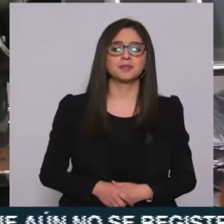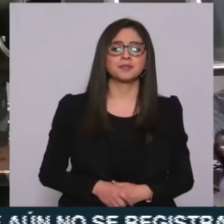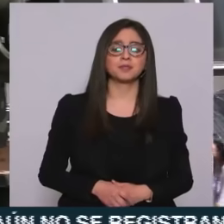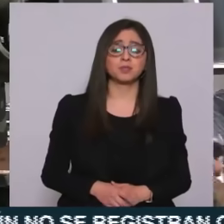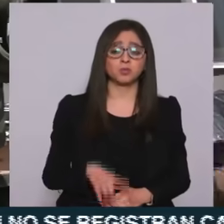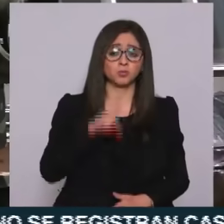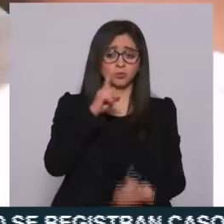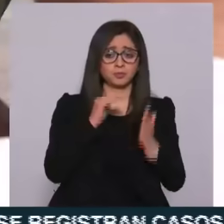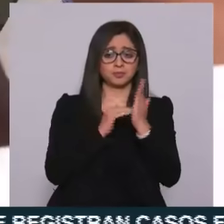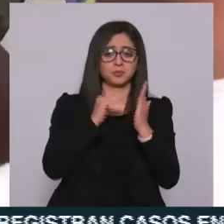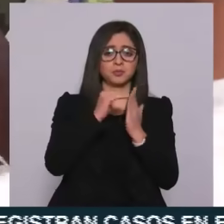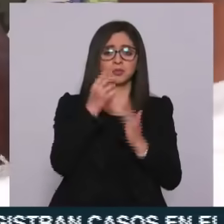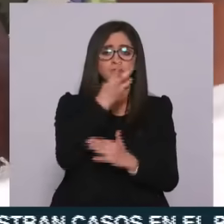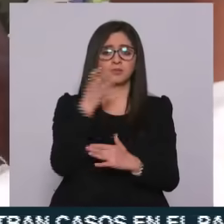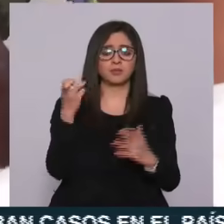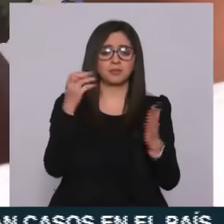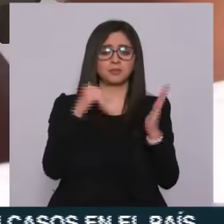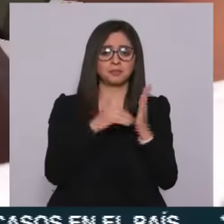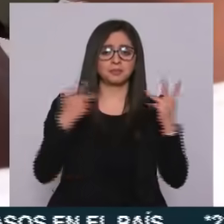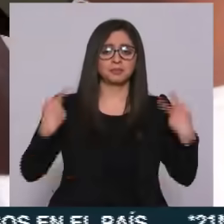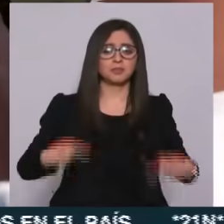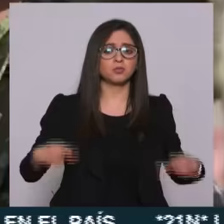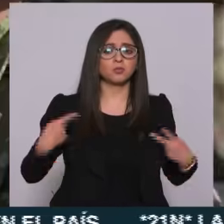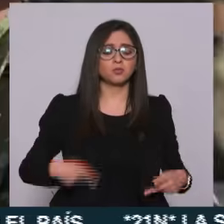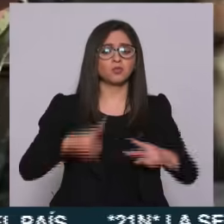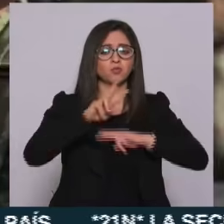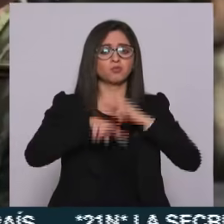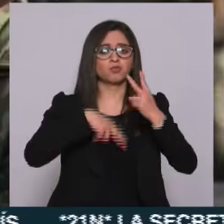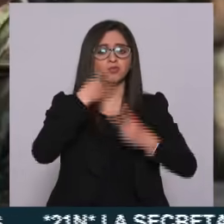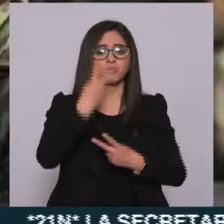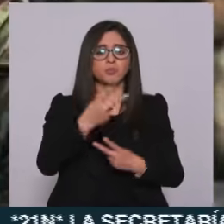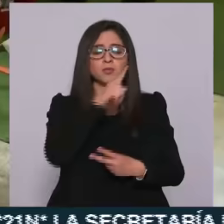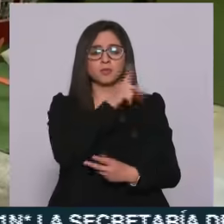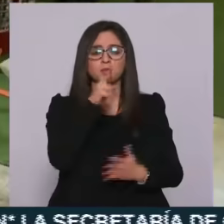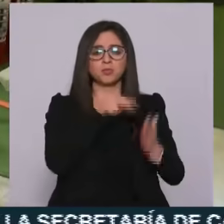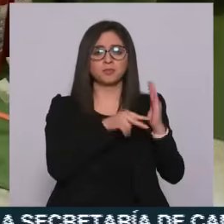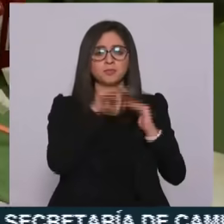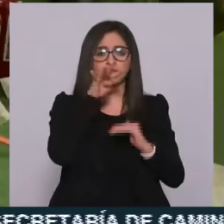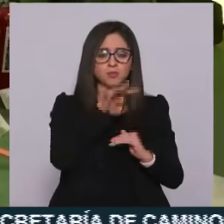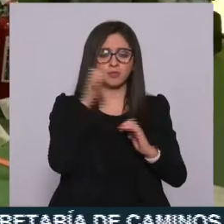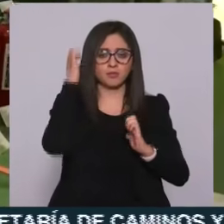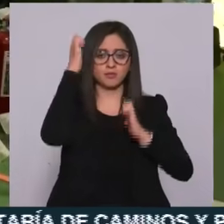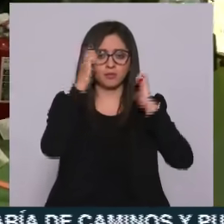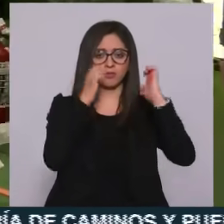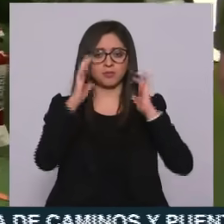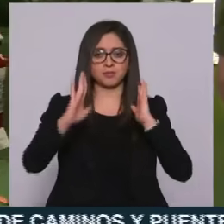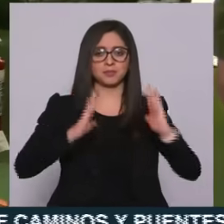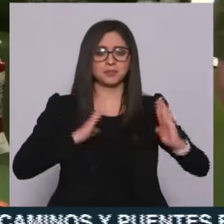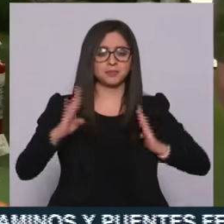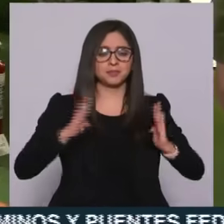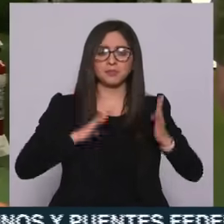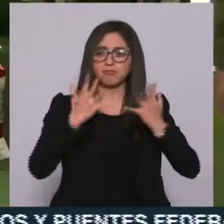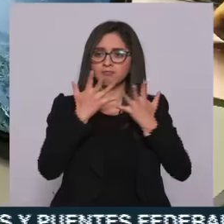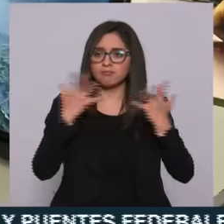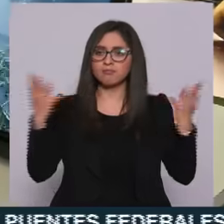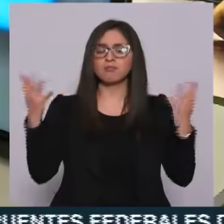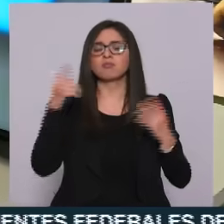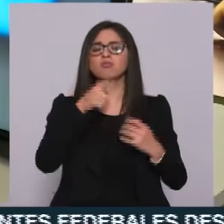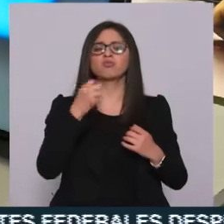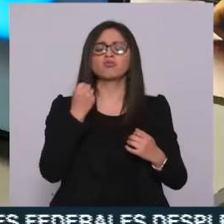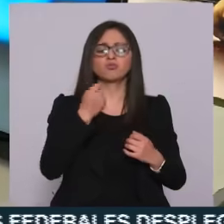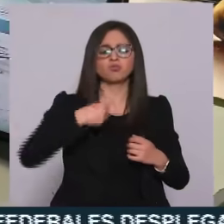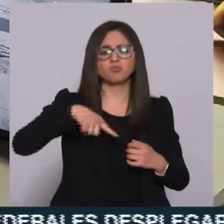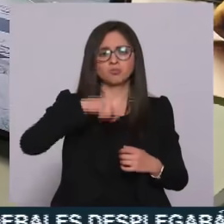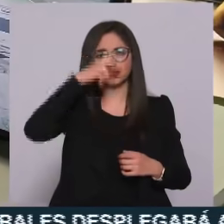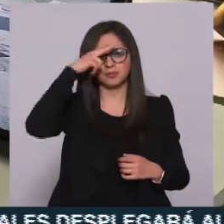Más de 1.300.000 personas fueron partícipes en 2019 de la exposición militar La Gran Fuerza de México,